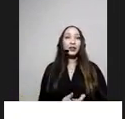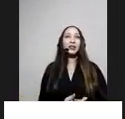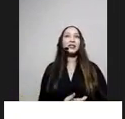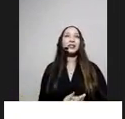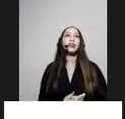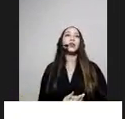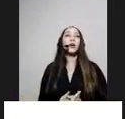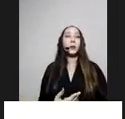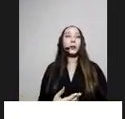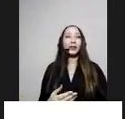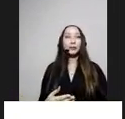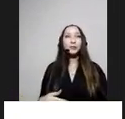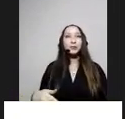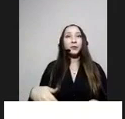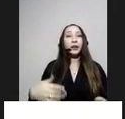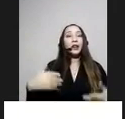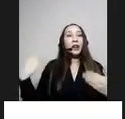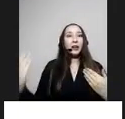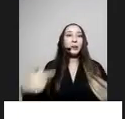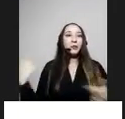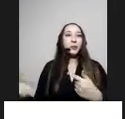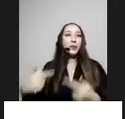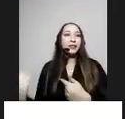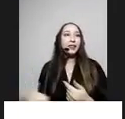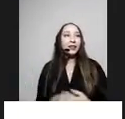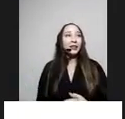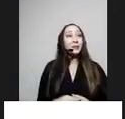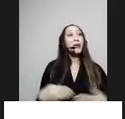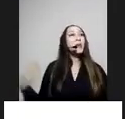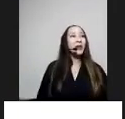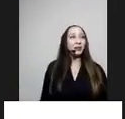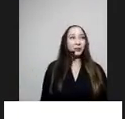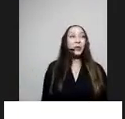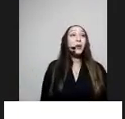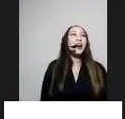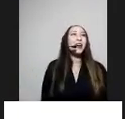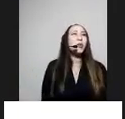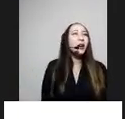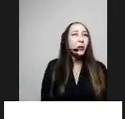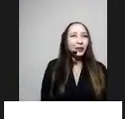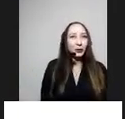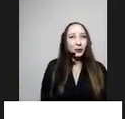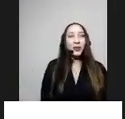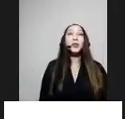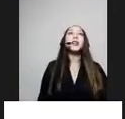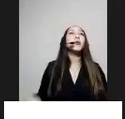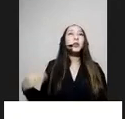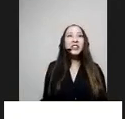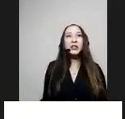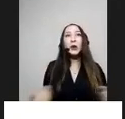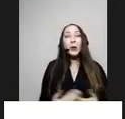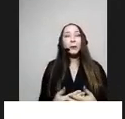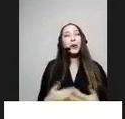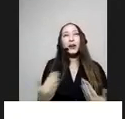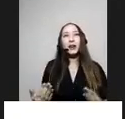situaciones estresantes de una mejor manera. Si puedes adelantar. Pero ¿cómo es? ¿Cómo hago eso? Suena muy